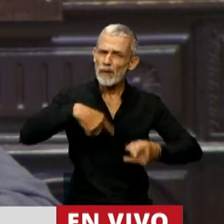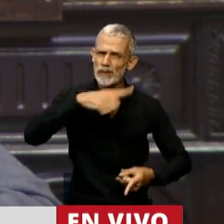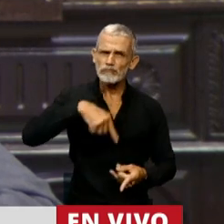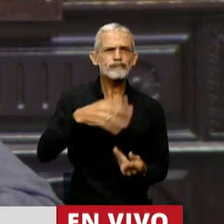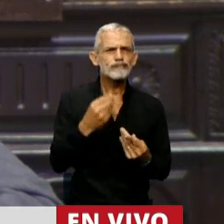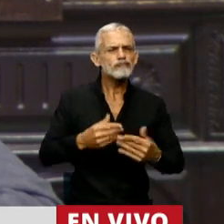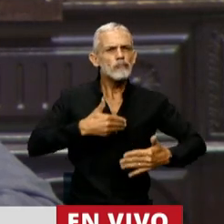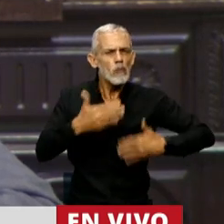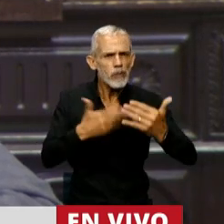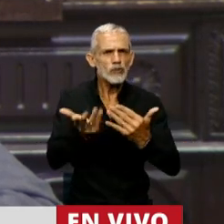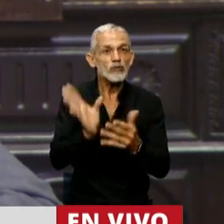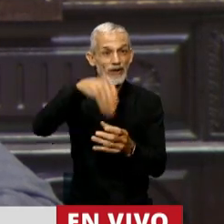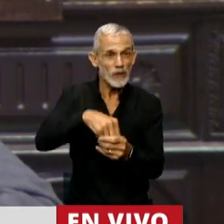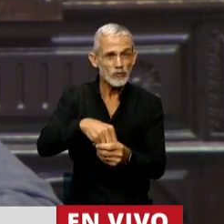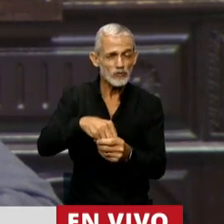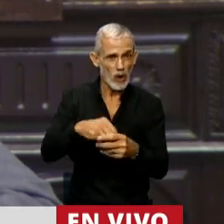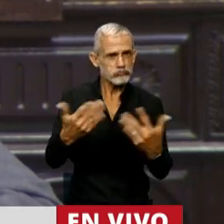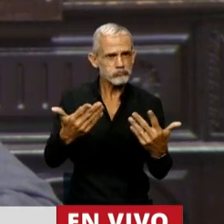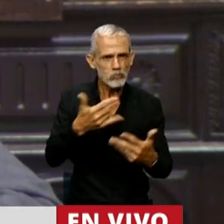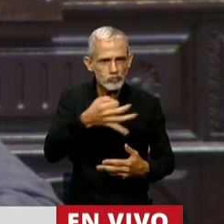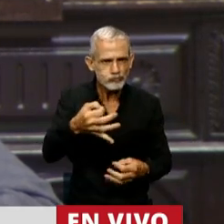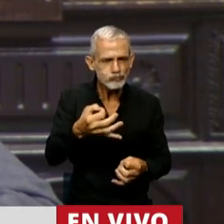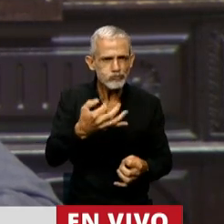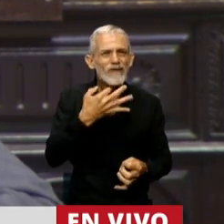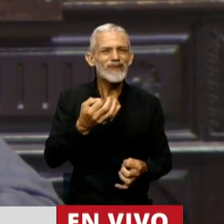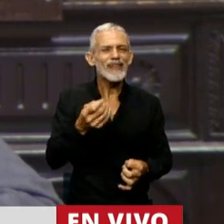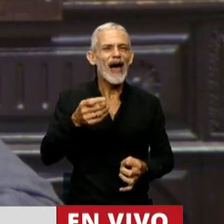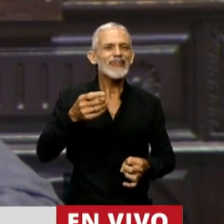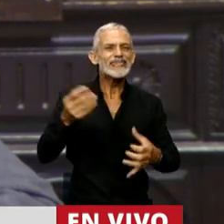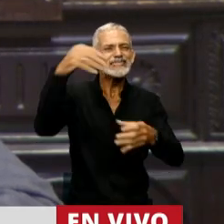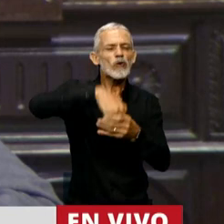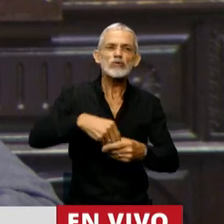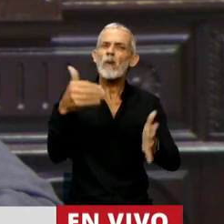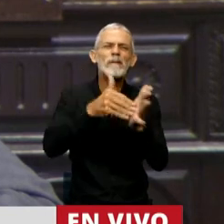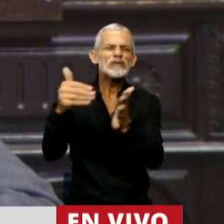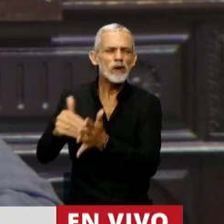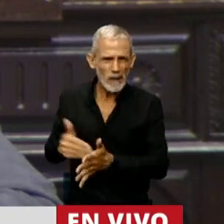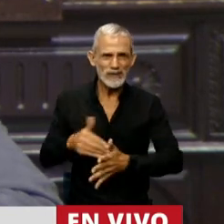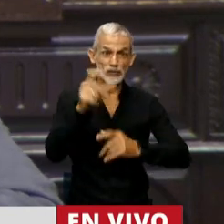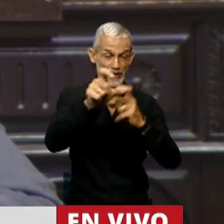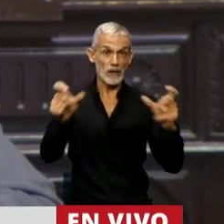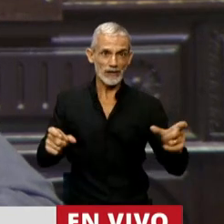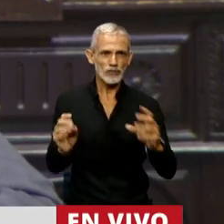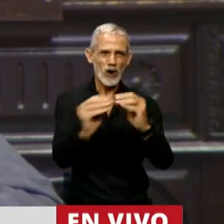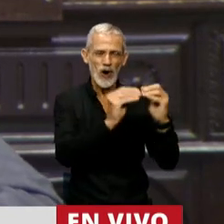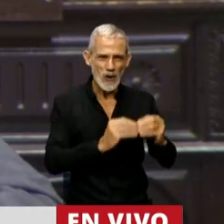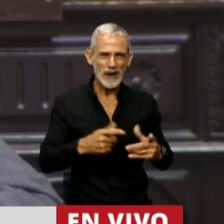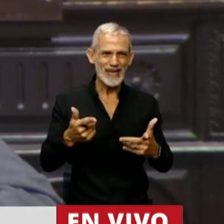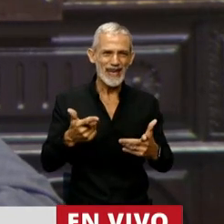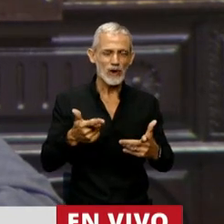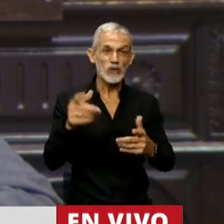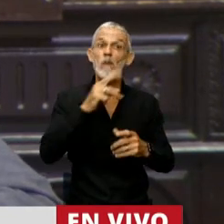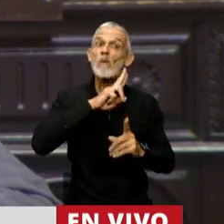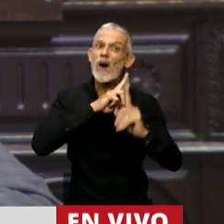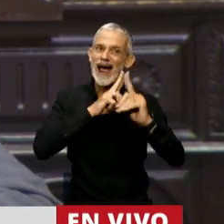marcha un proceso de inclusión. Es cierto, se incluyeron millones de compatriotas nuestros y